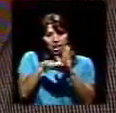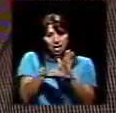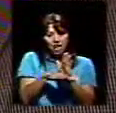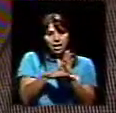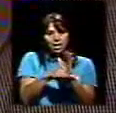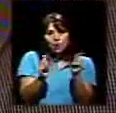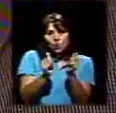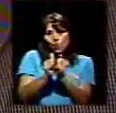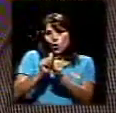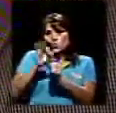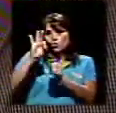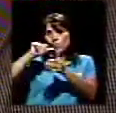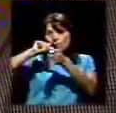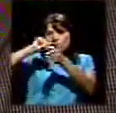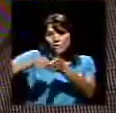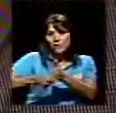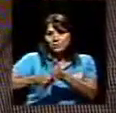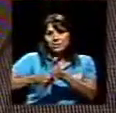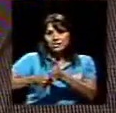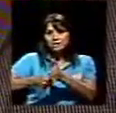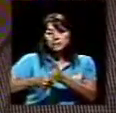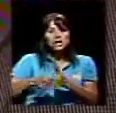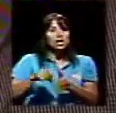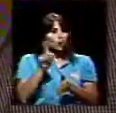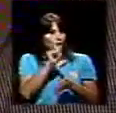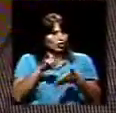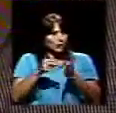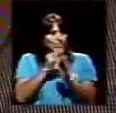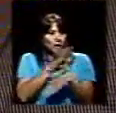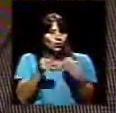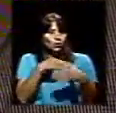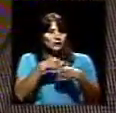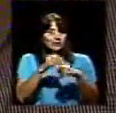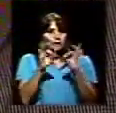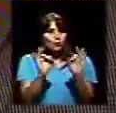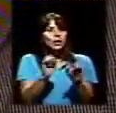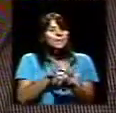me parece que, no es que todo lo está haciendo bien, me parece